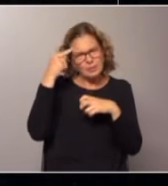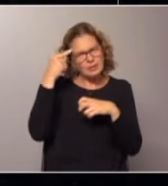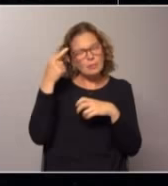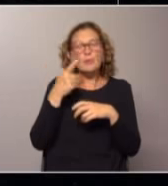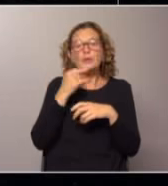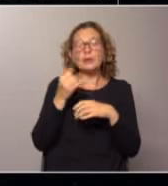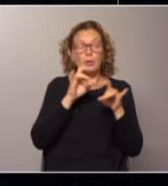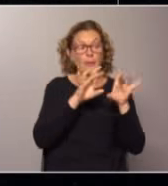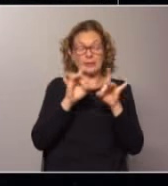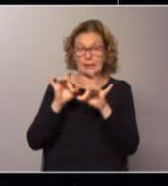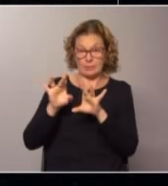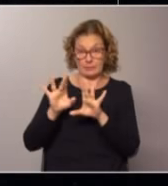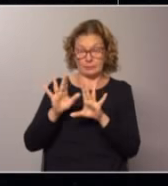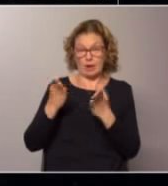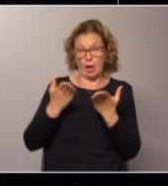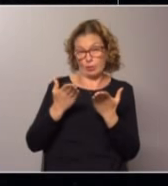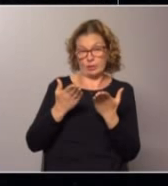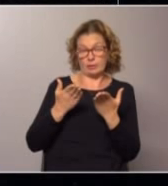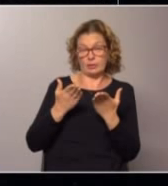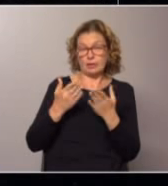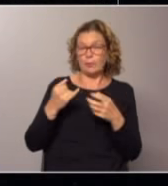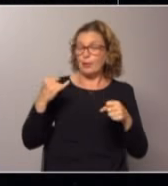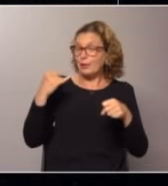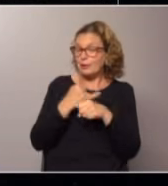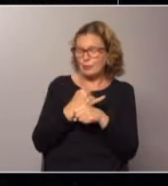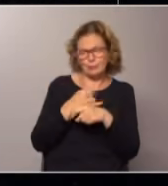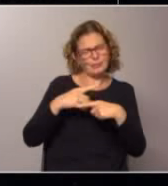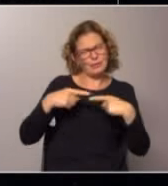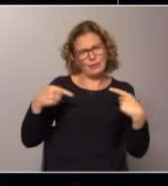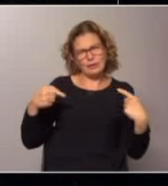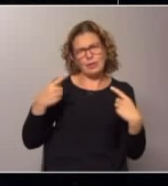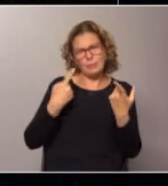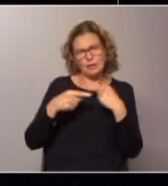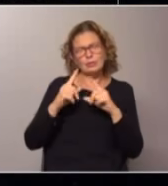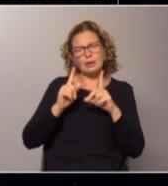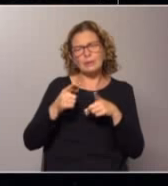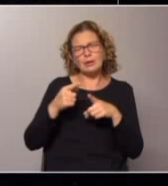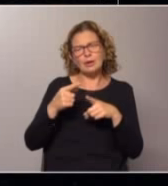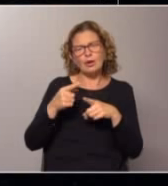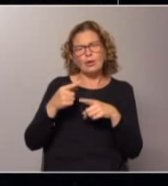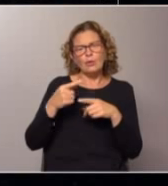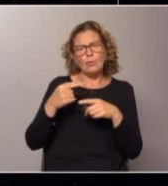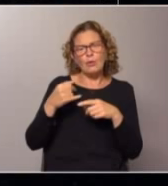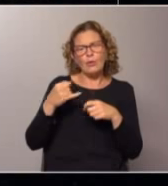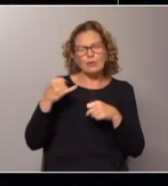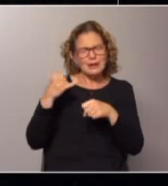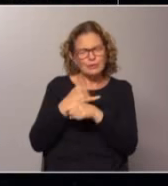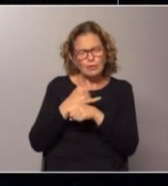pandemia ha habido fallos de diverso tipo pero ahora bien ha habido un fallo de tipo conceptual